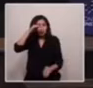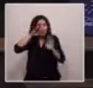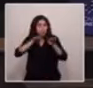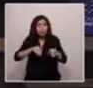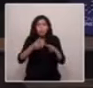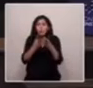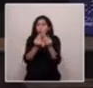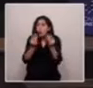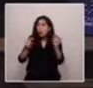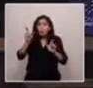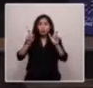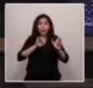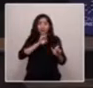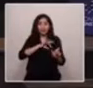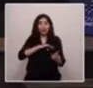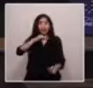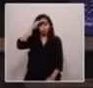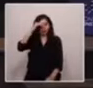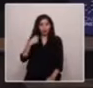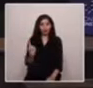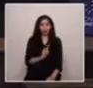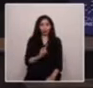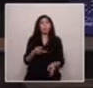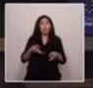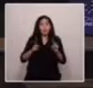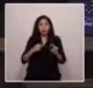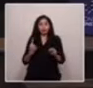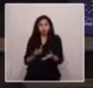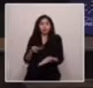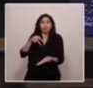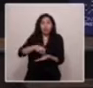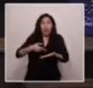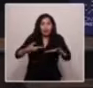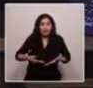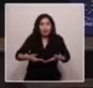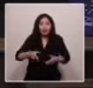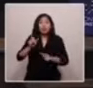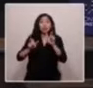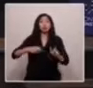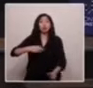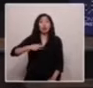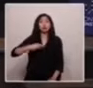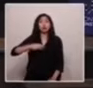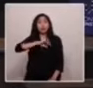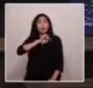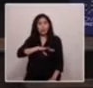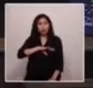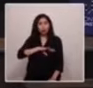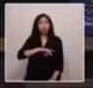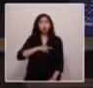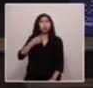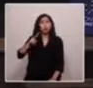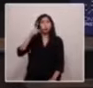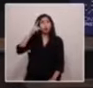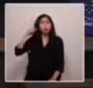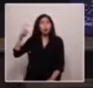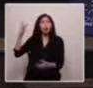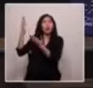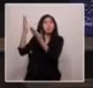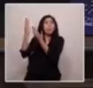y que nos permitió estar acá. Los ciudadanos chilenos nos confiaron sus sueños, sus esperanzas, sus anhelos,